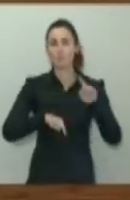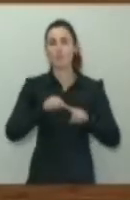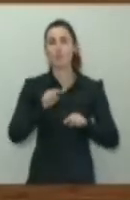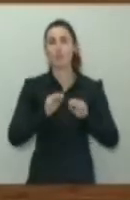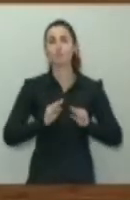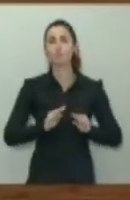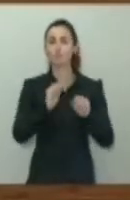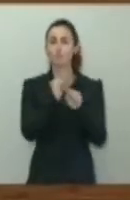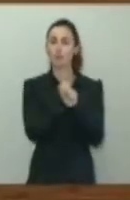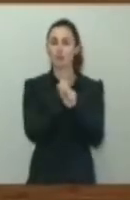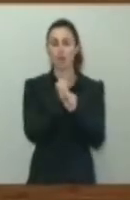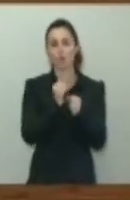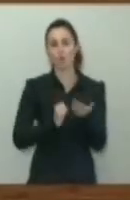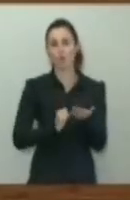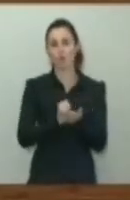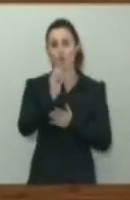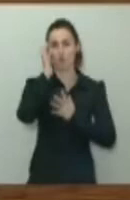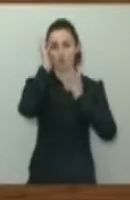agrícolas. Pero